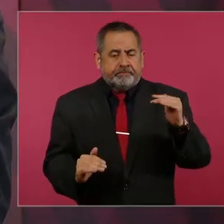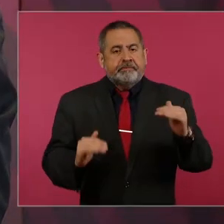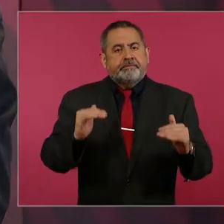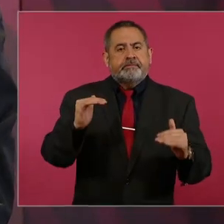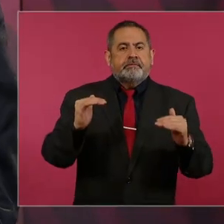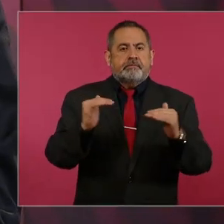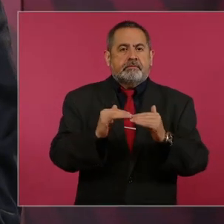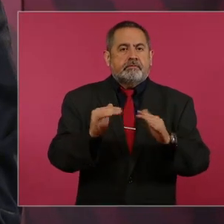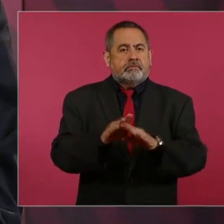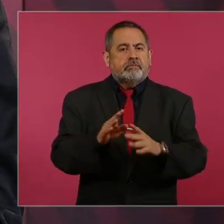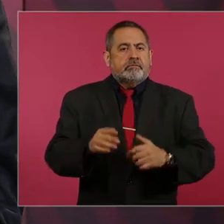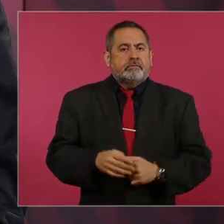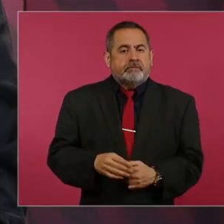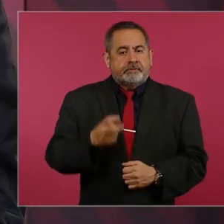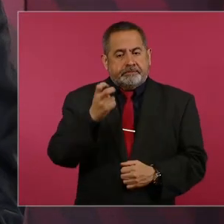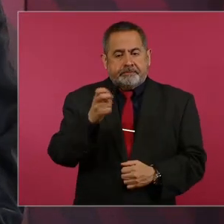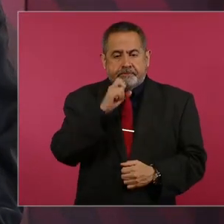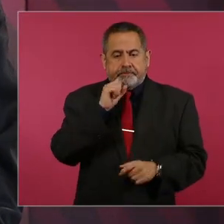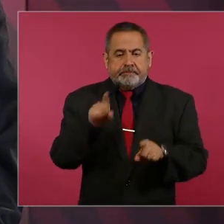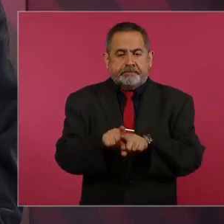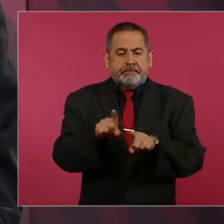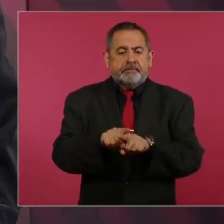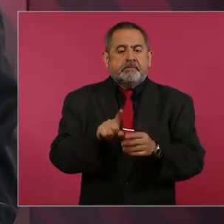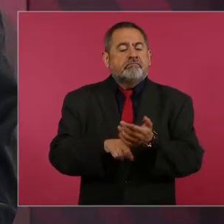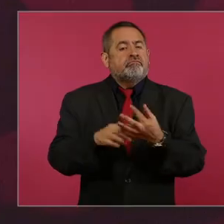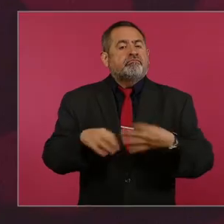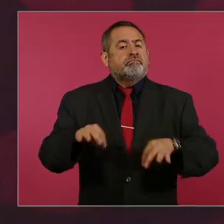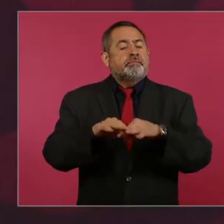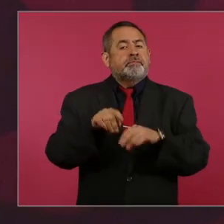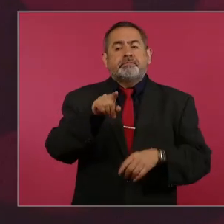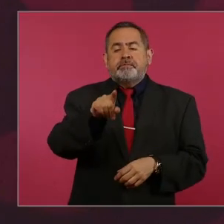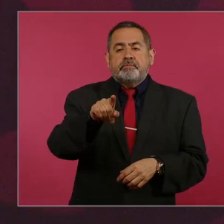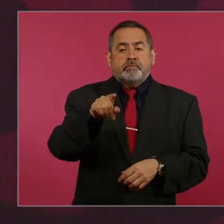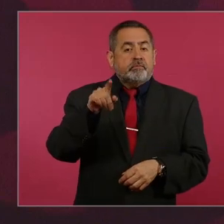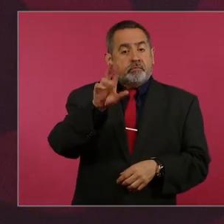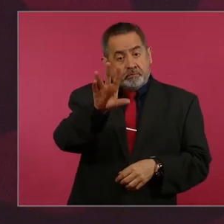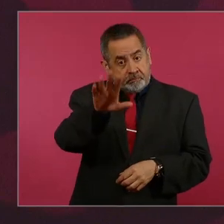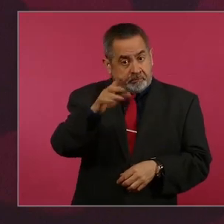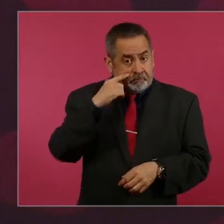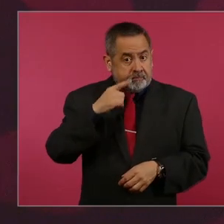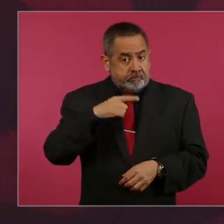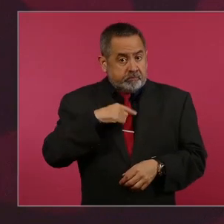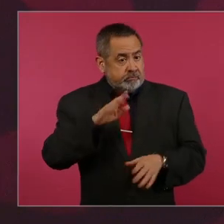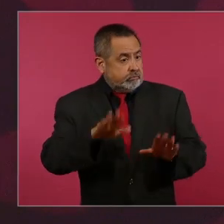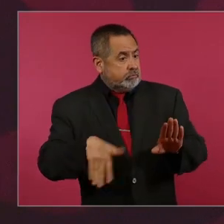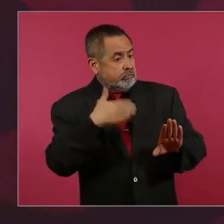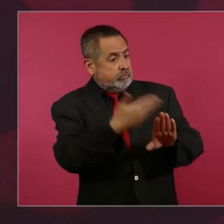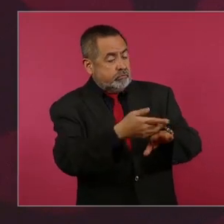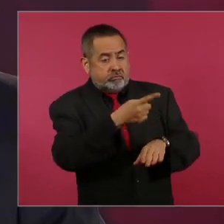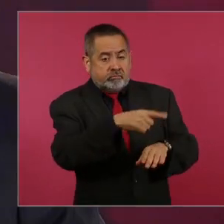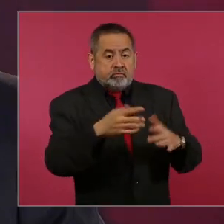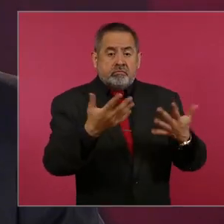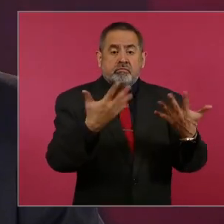cuenta también que no estamos en contra de los empresarios.